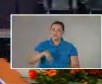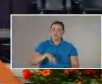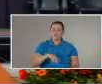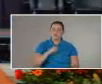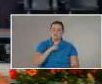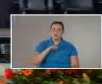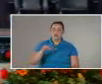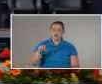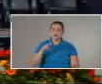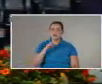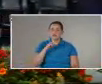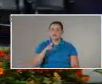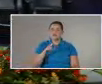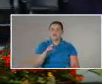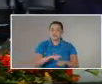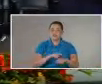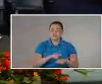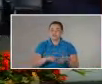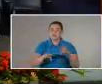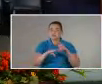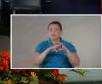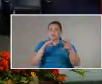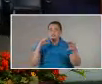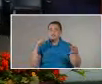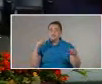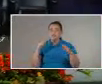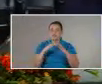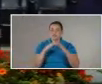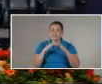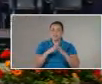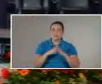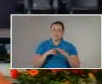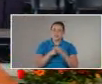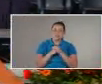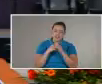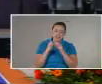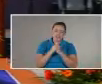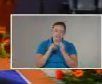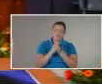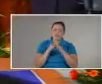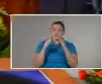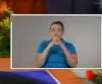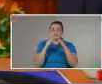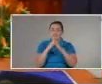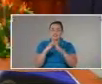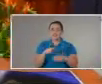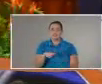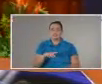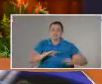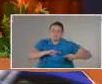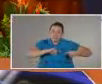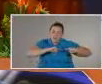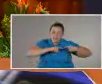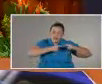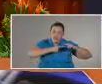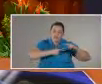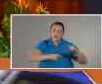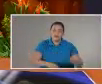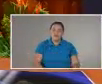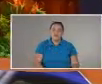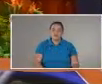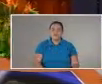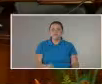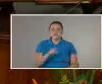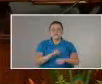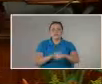de Betania. Es tiempo de salir de la casa de la aflicción, de la casa del duelo, de la casa del dolor.